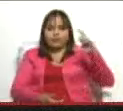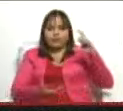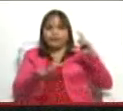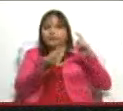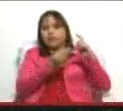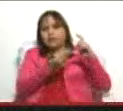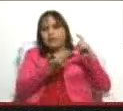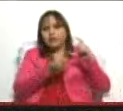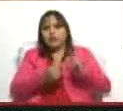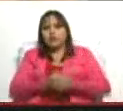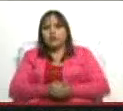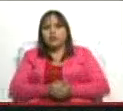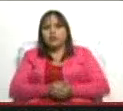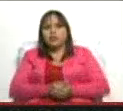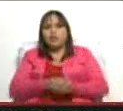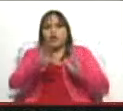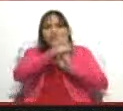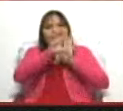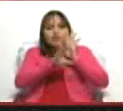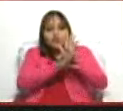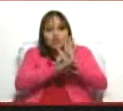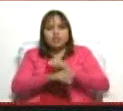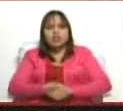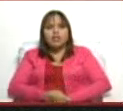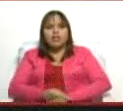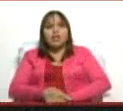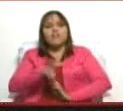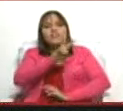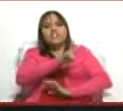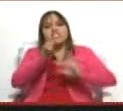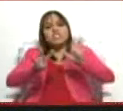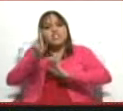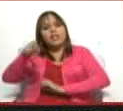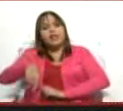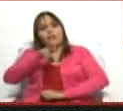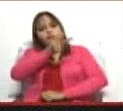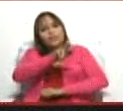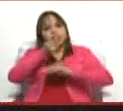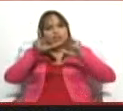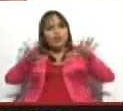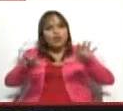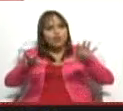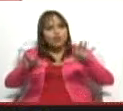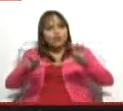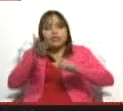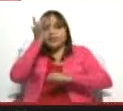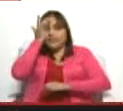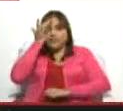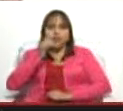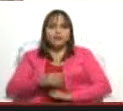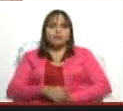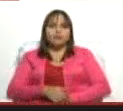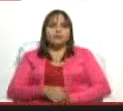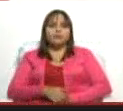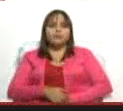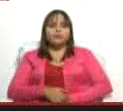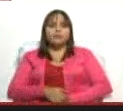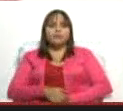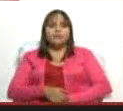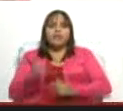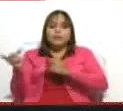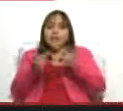el poder constituyente originario el 27 y 28 de febrero. Lo invocó,